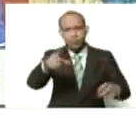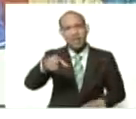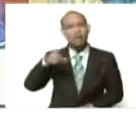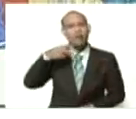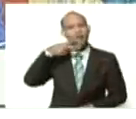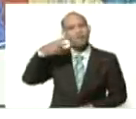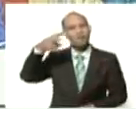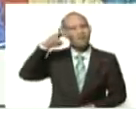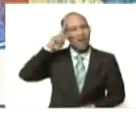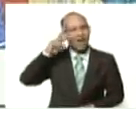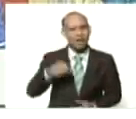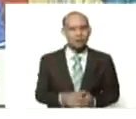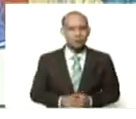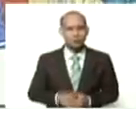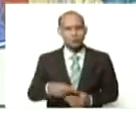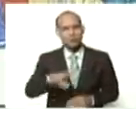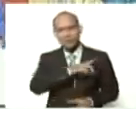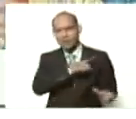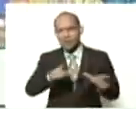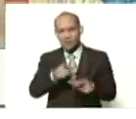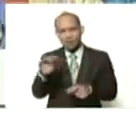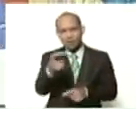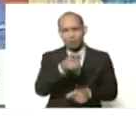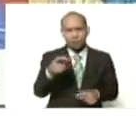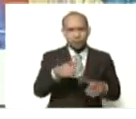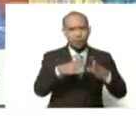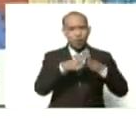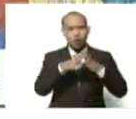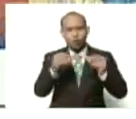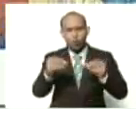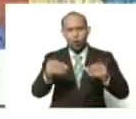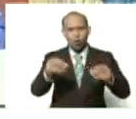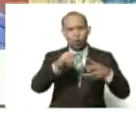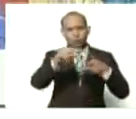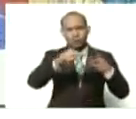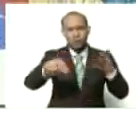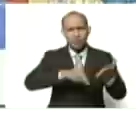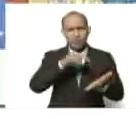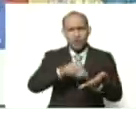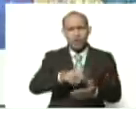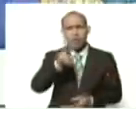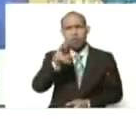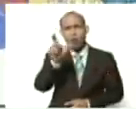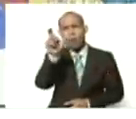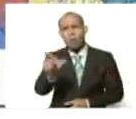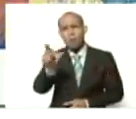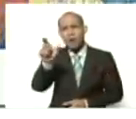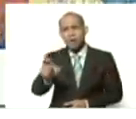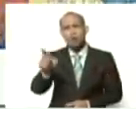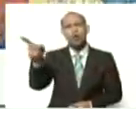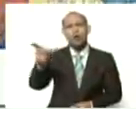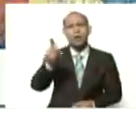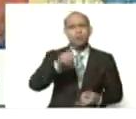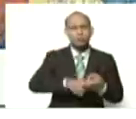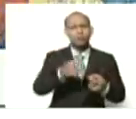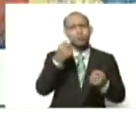falso. Lo investigamos por todas las vías. Y las dos personas habían sido tratadas, bien